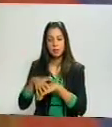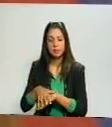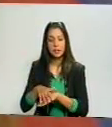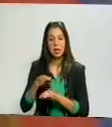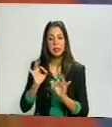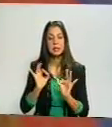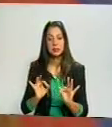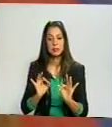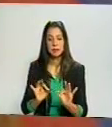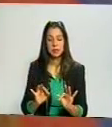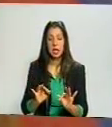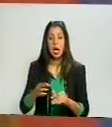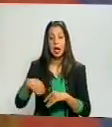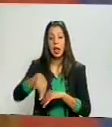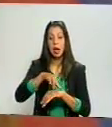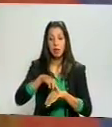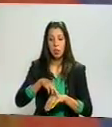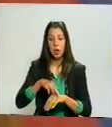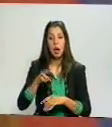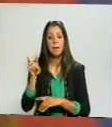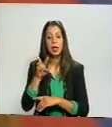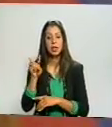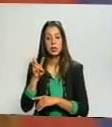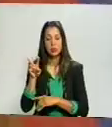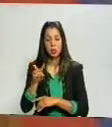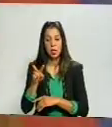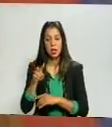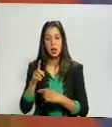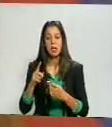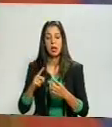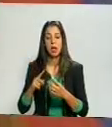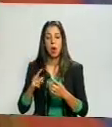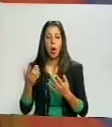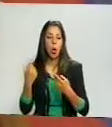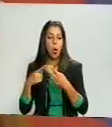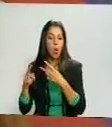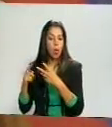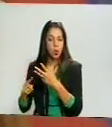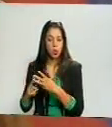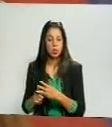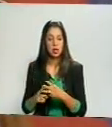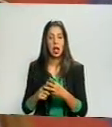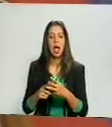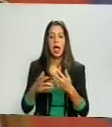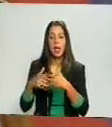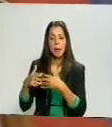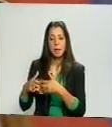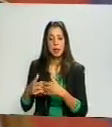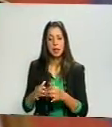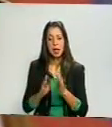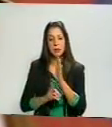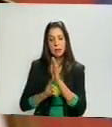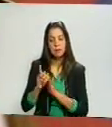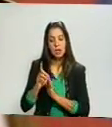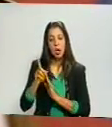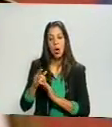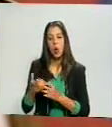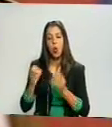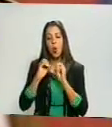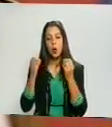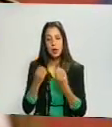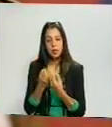conformadas entre la República Bolivariana de Venezuela y unidades de producción, organizaciones